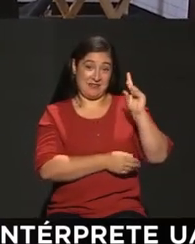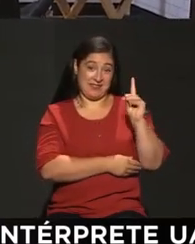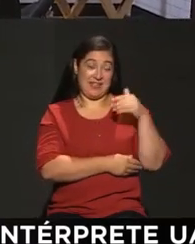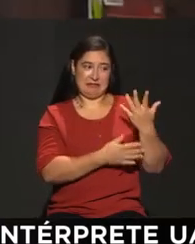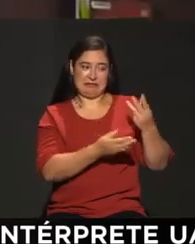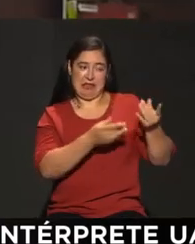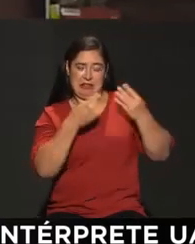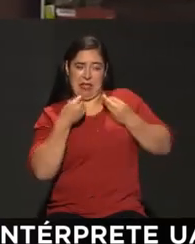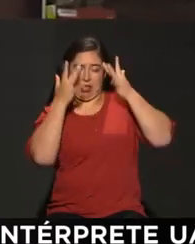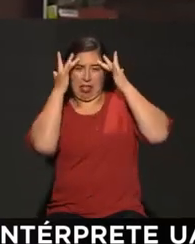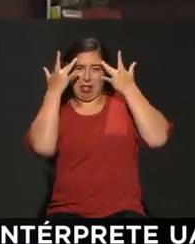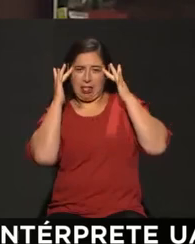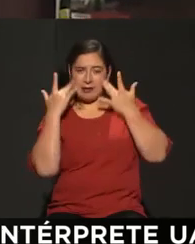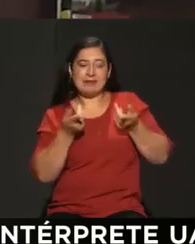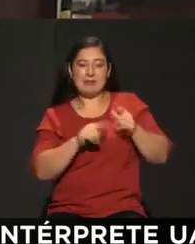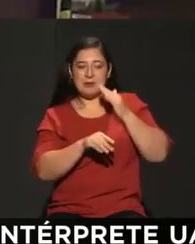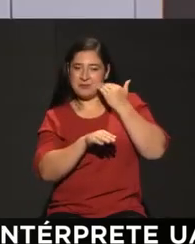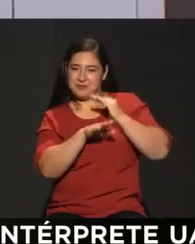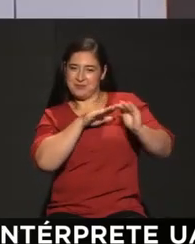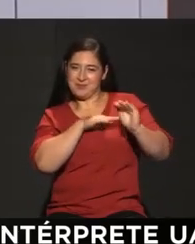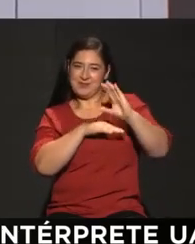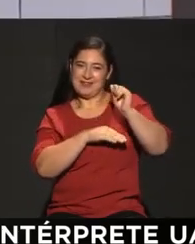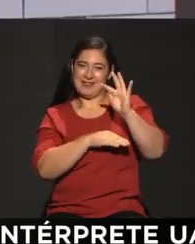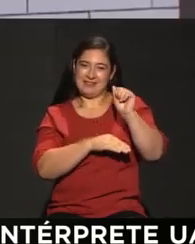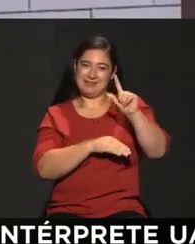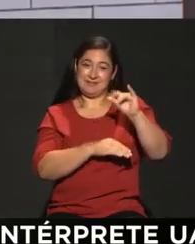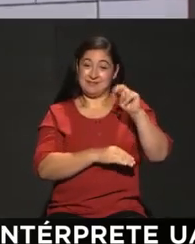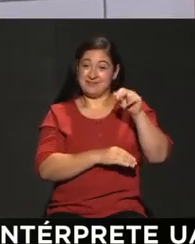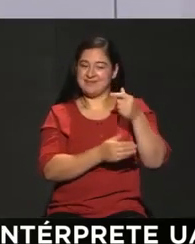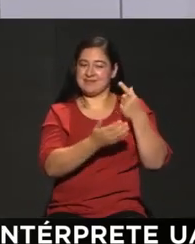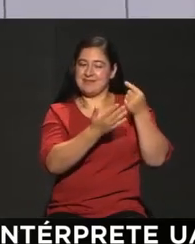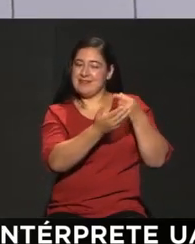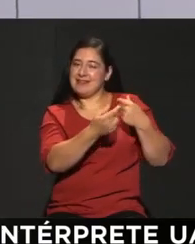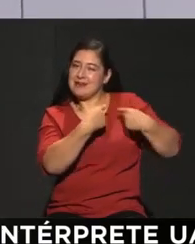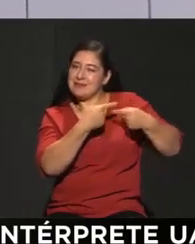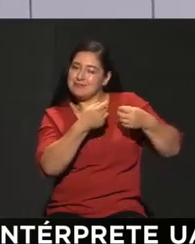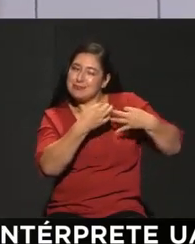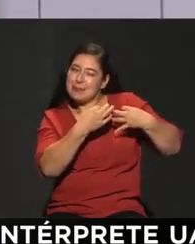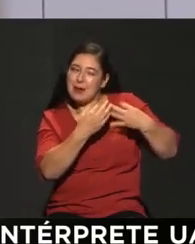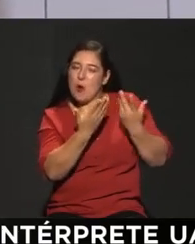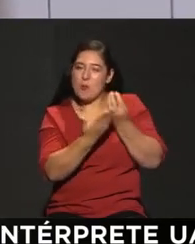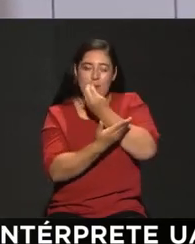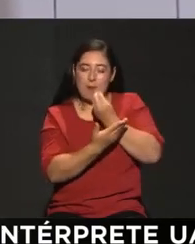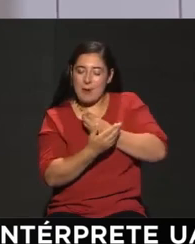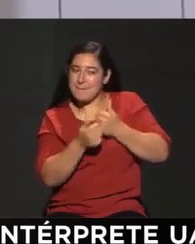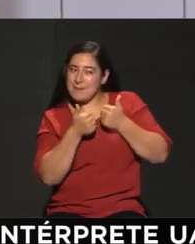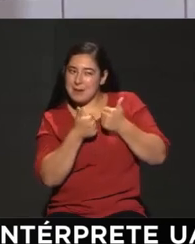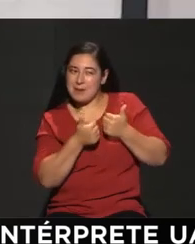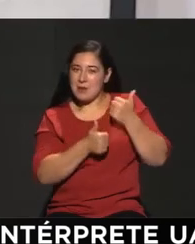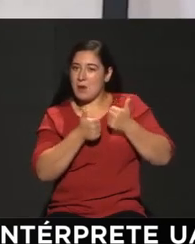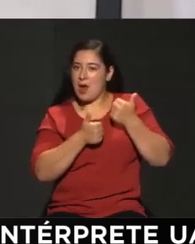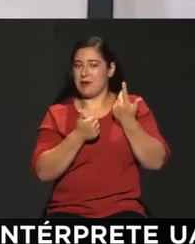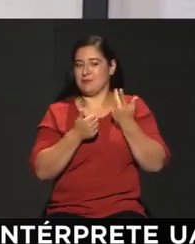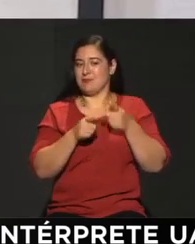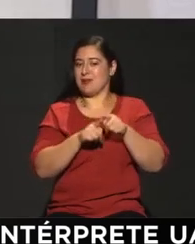Y tenemos también de invitada a Catalina. Catalina, que es nutricionista y nos va a dar como esos tipsitos también de cómo alimentarnos bien y cómo hacer buenas